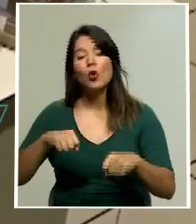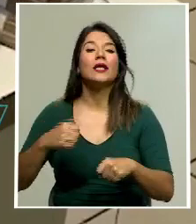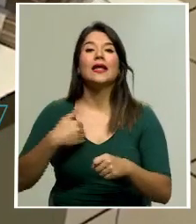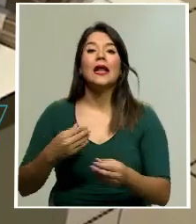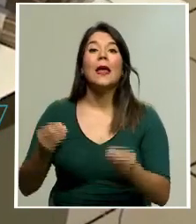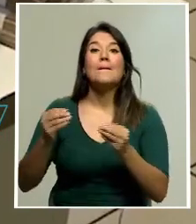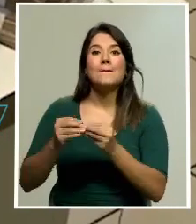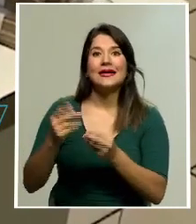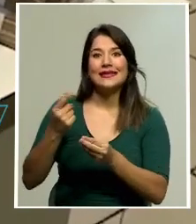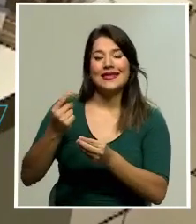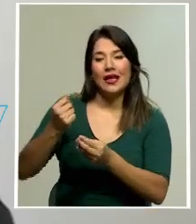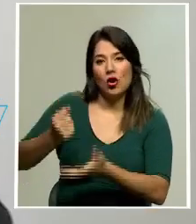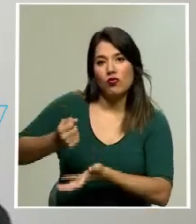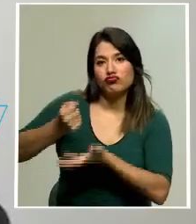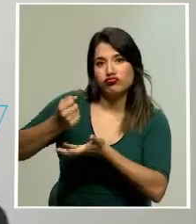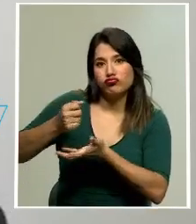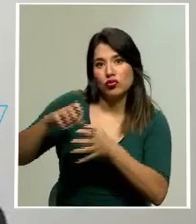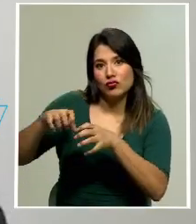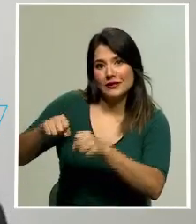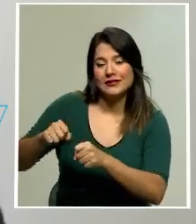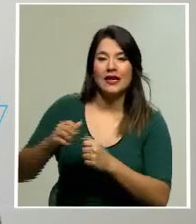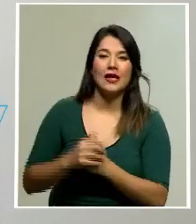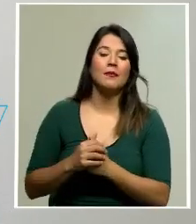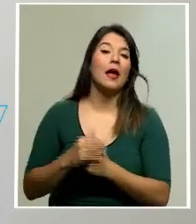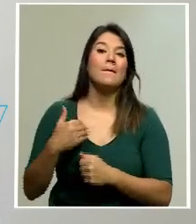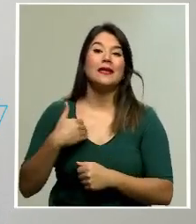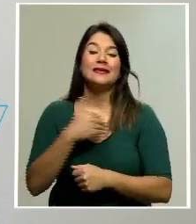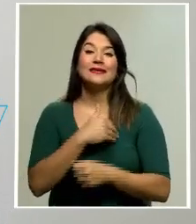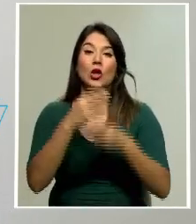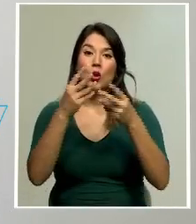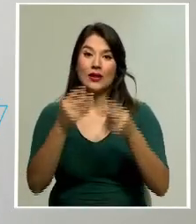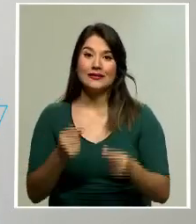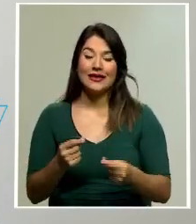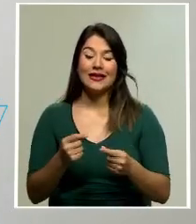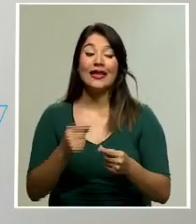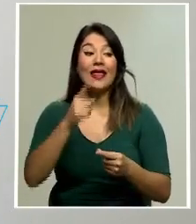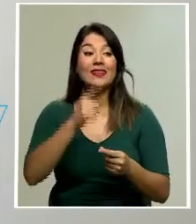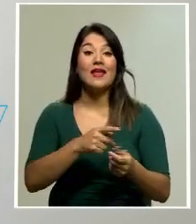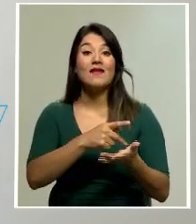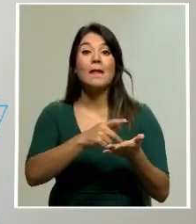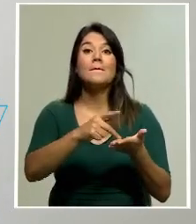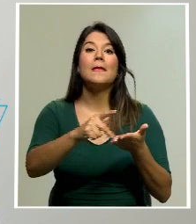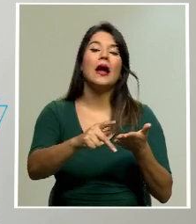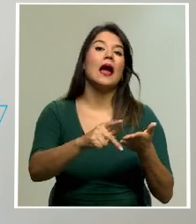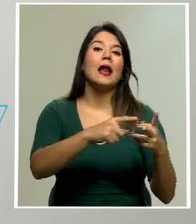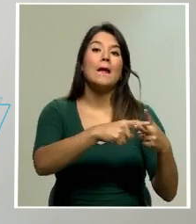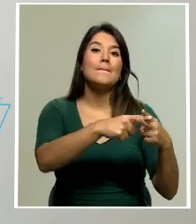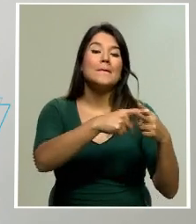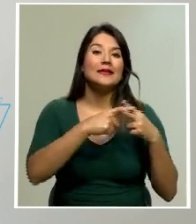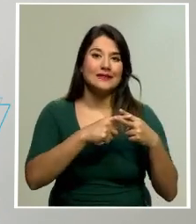Ministerio de Hacienda ha tenido una serie de vencimientos de bonos en dólares, tiene que pagar deuda que se venció en dólares,